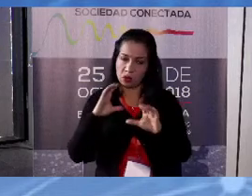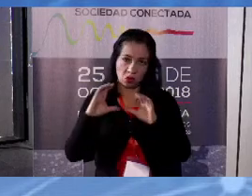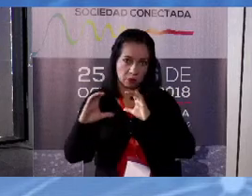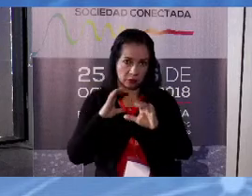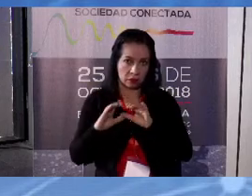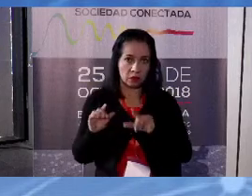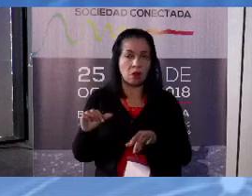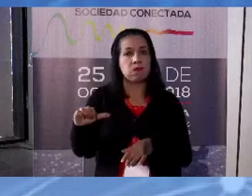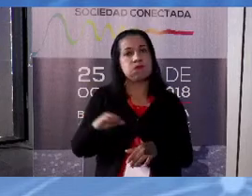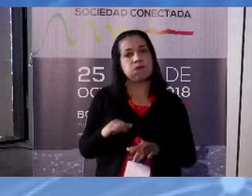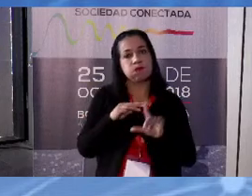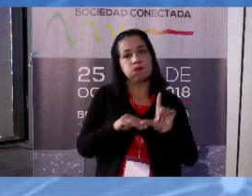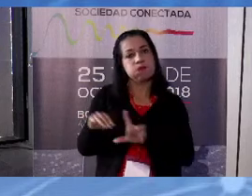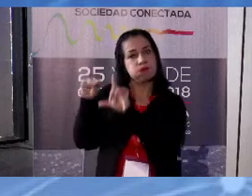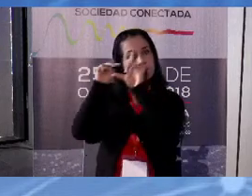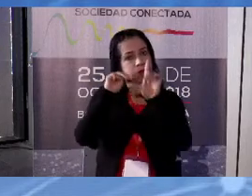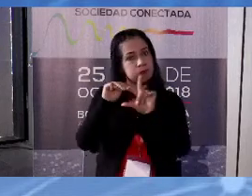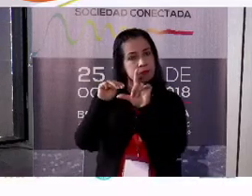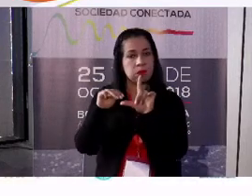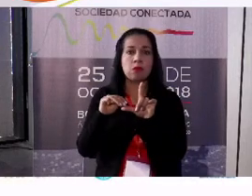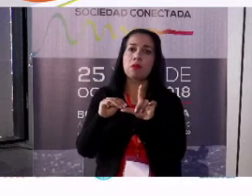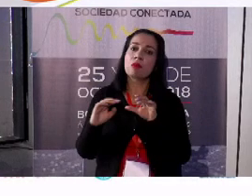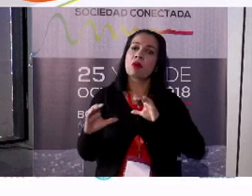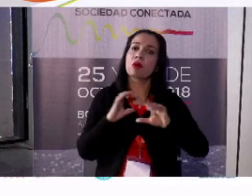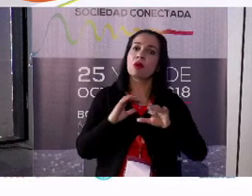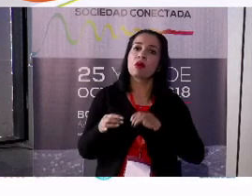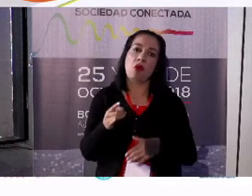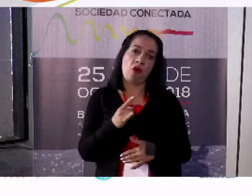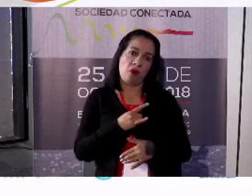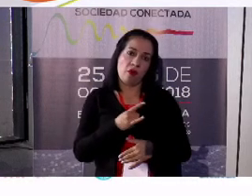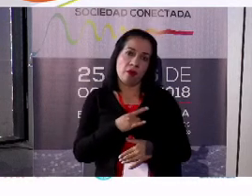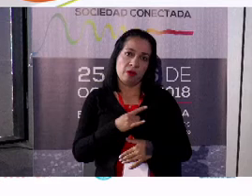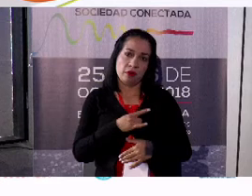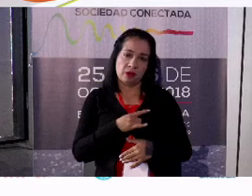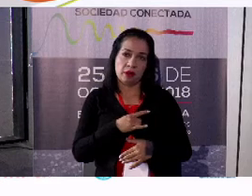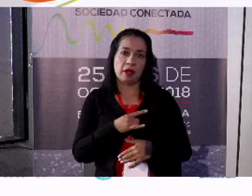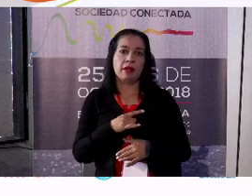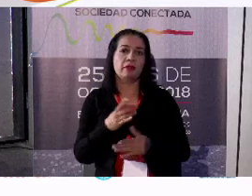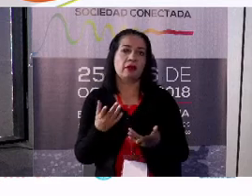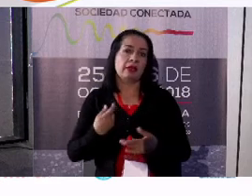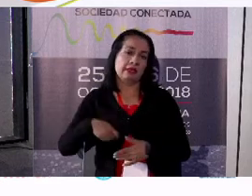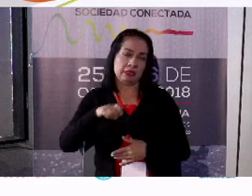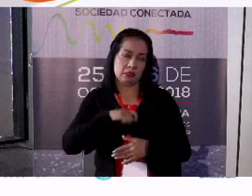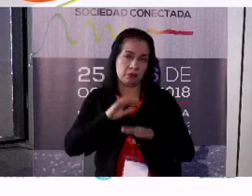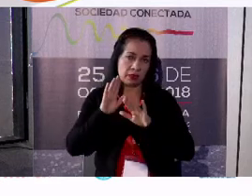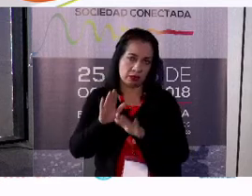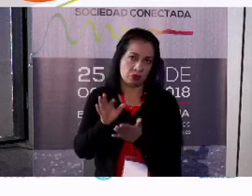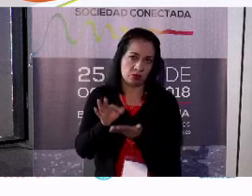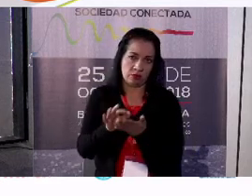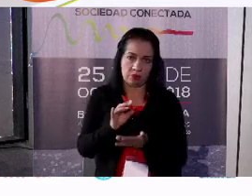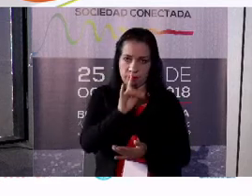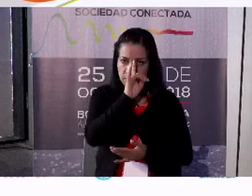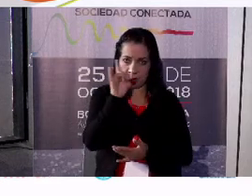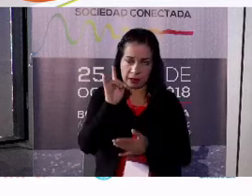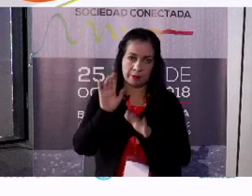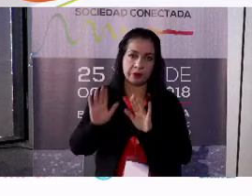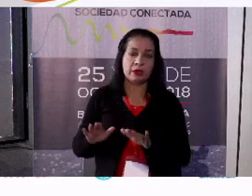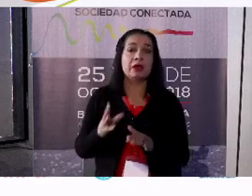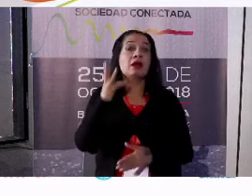y posee una maestría en telecomunicaciones de la Universidad politécnica de Madrid experto en tecnología